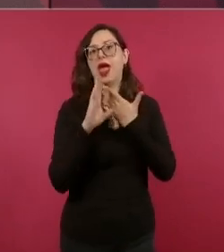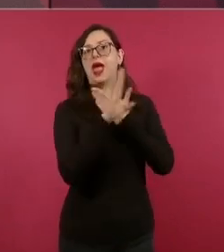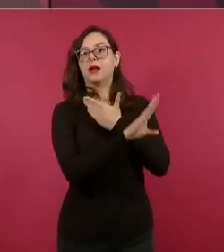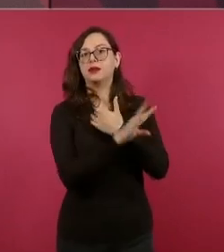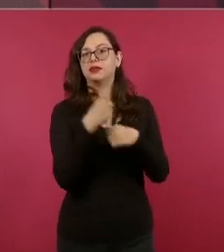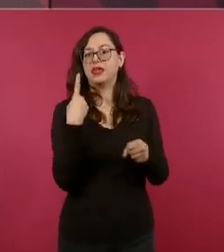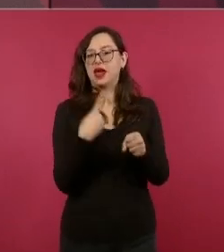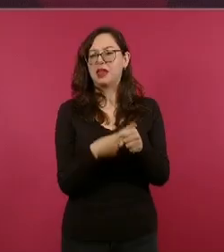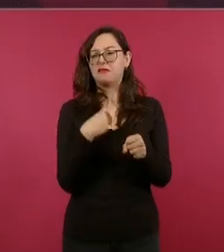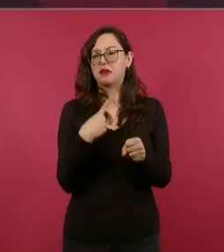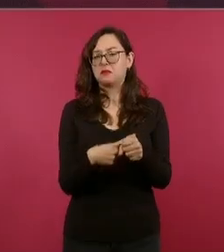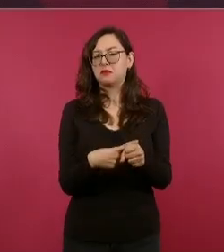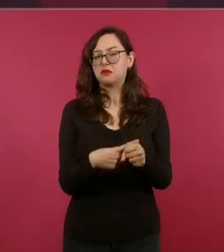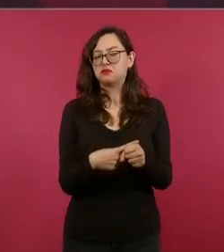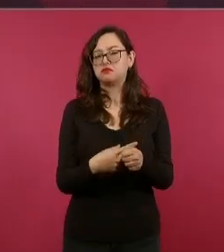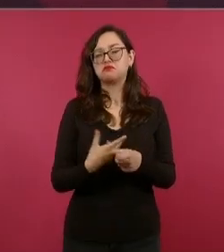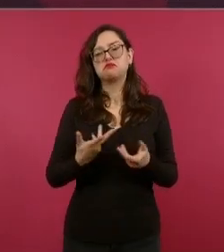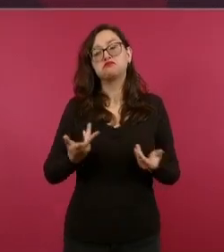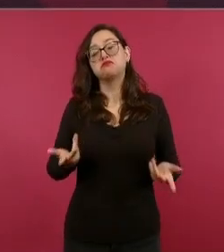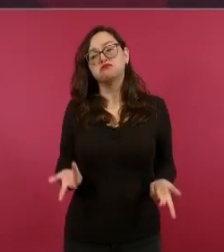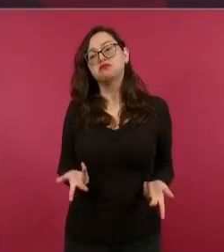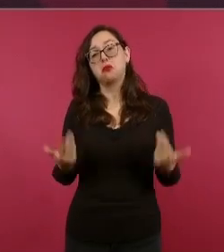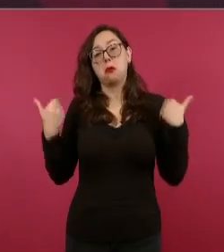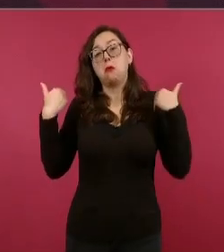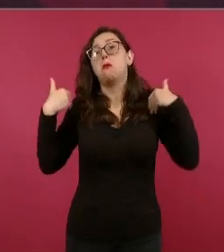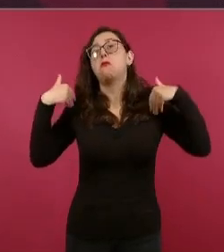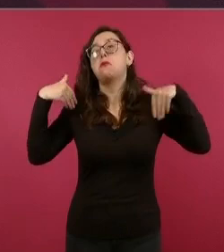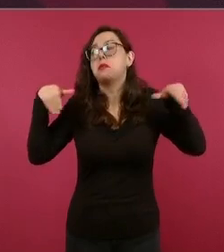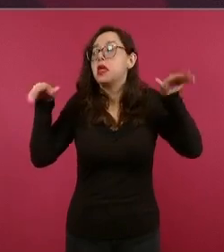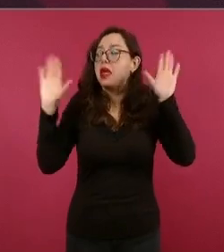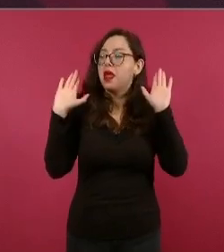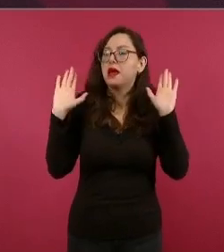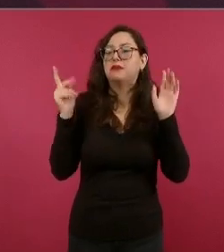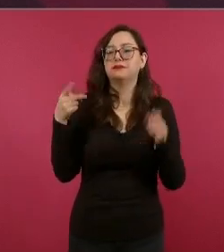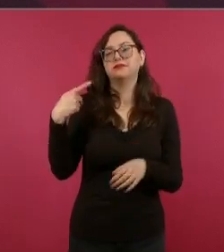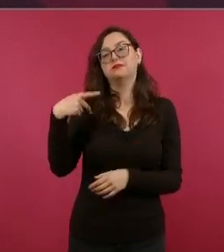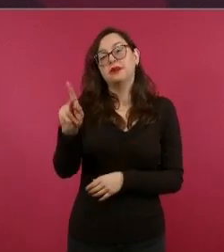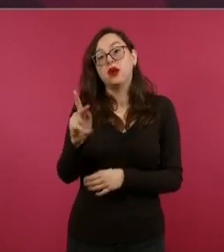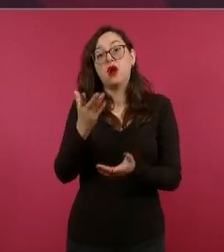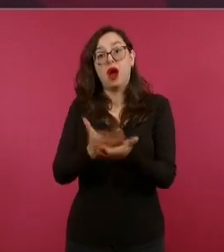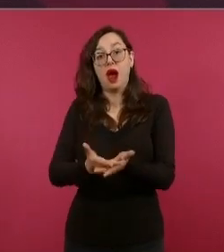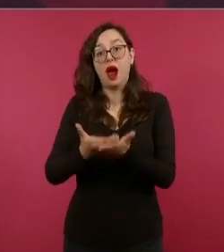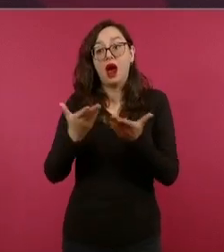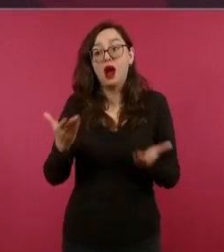una sala para poner un cateterismo.